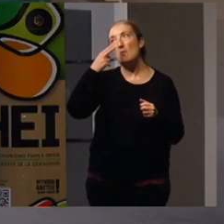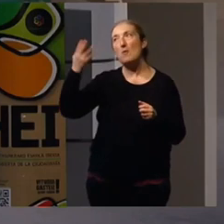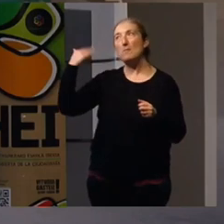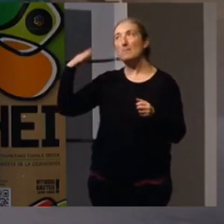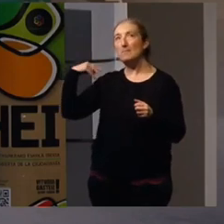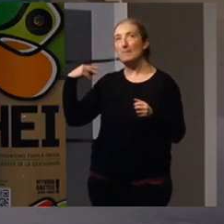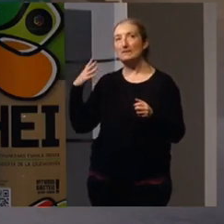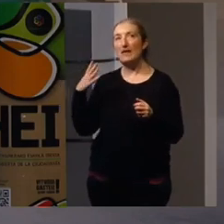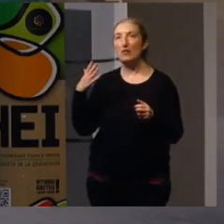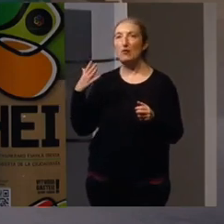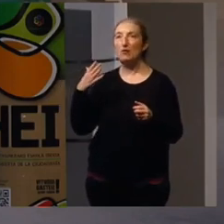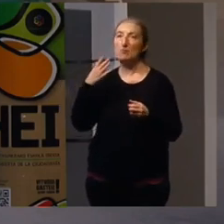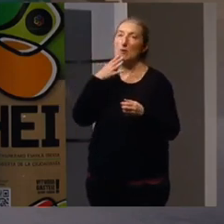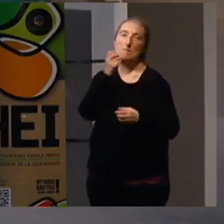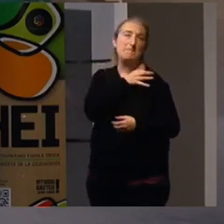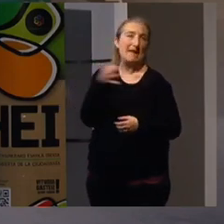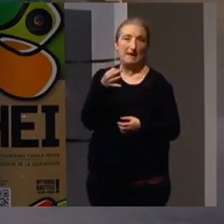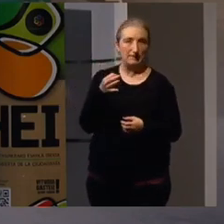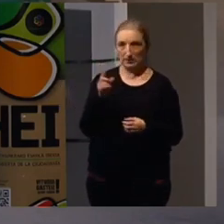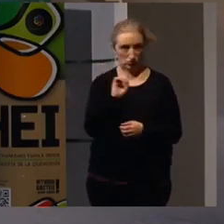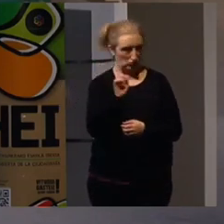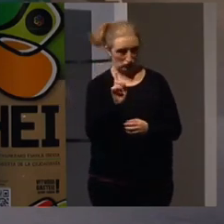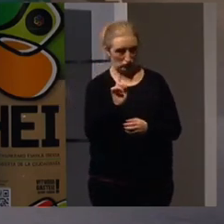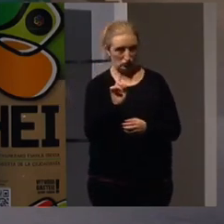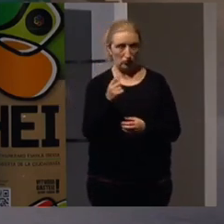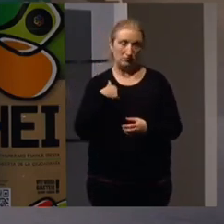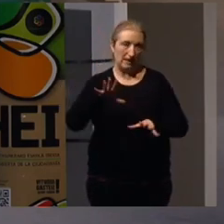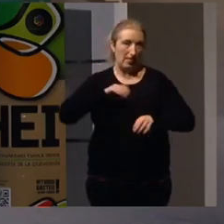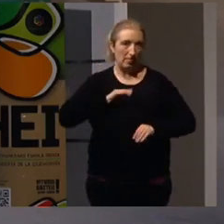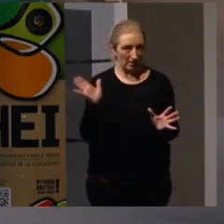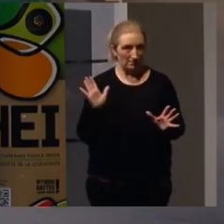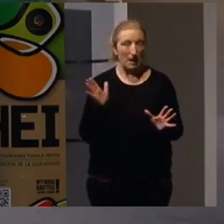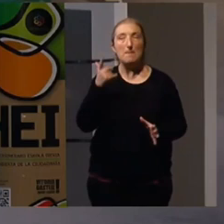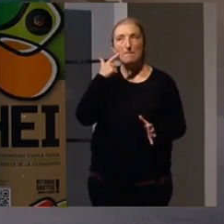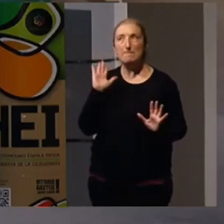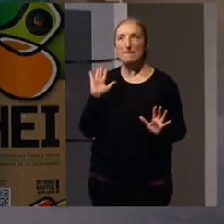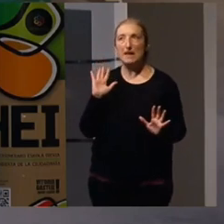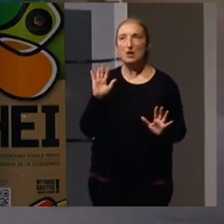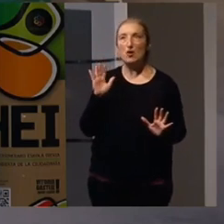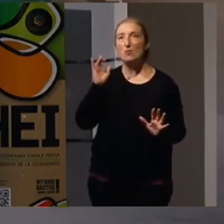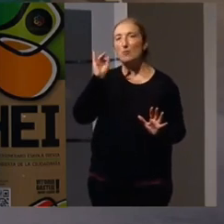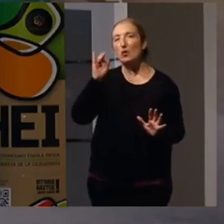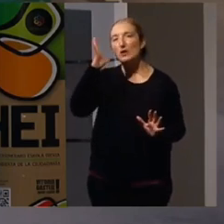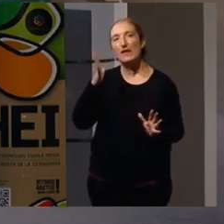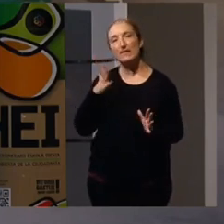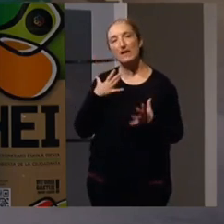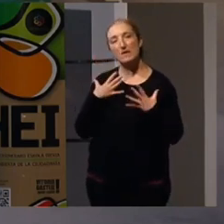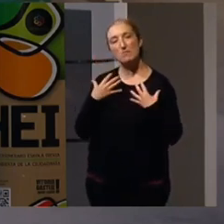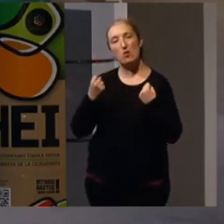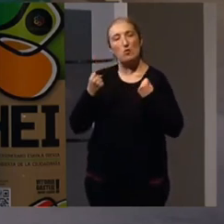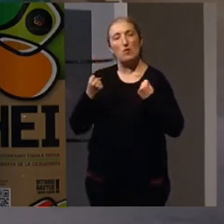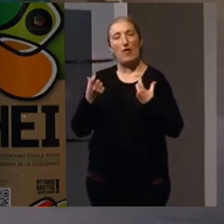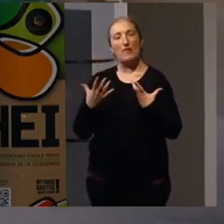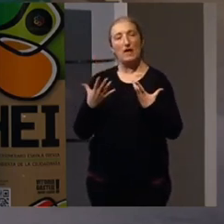pasado, porque hay cosas del pasado pues que no, como he dicho antes, pero sí recuperando esa idea de voluntad de grandes